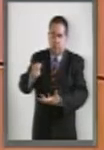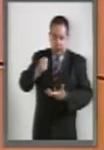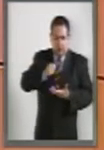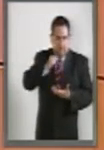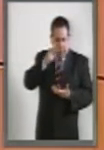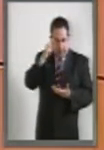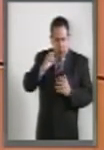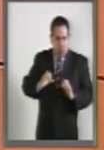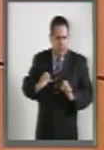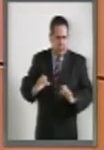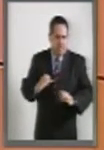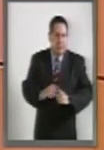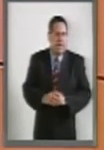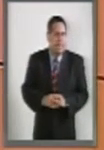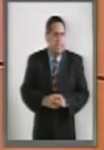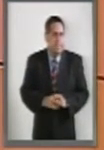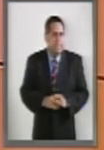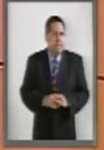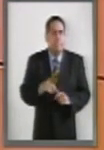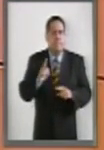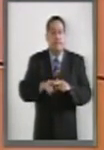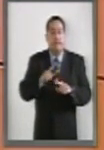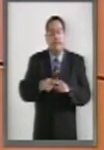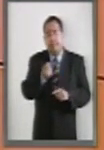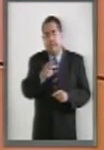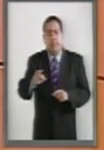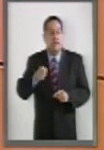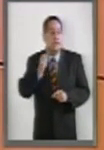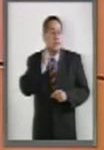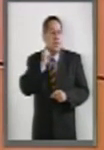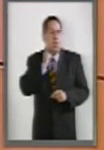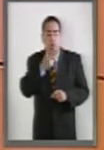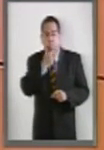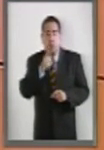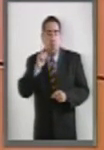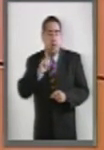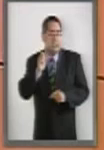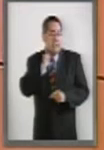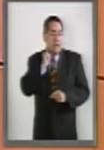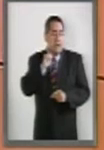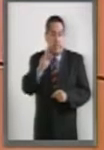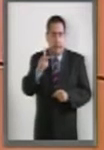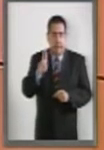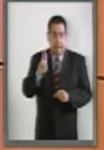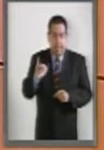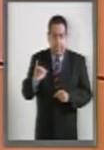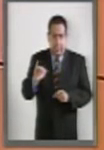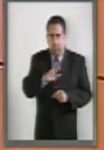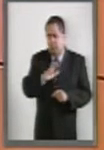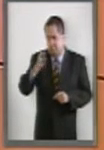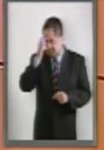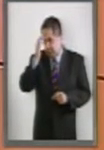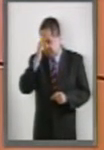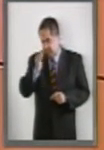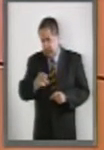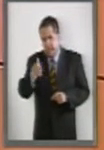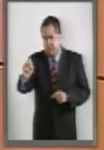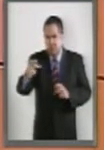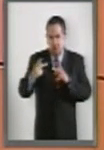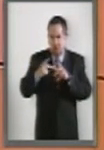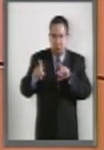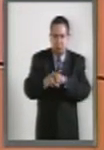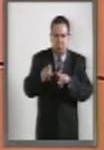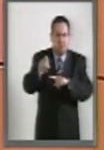República. Y es que las senadoras y los senadores del PRI reconocemos el compromiso asumido por el presidente de